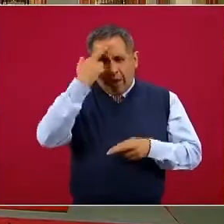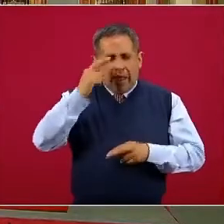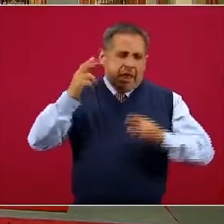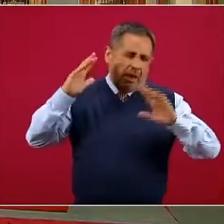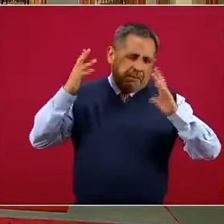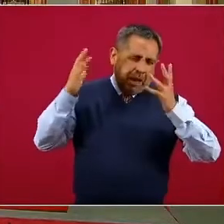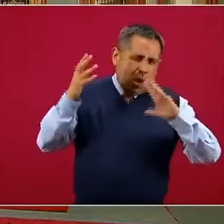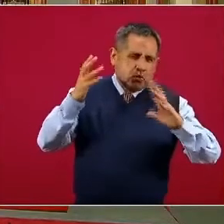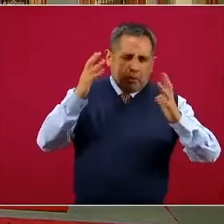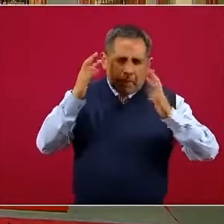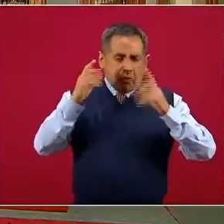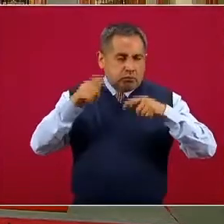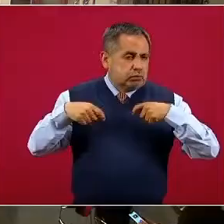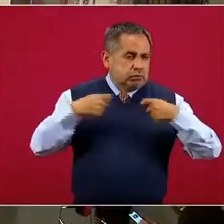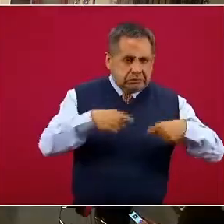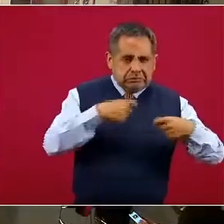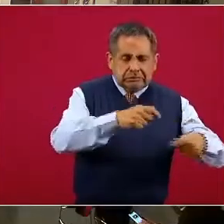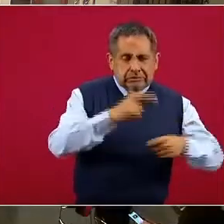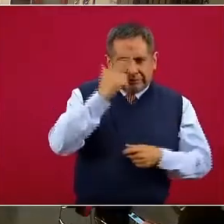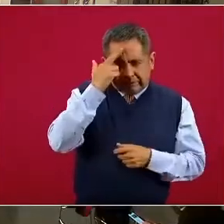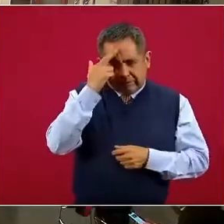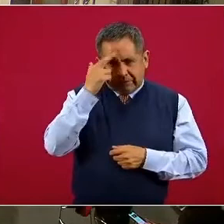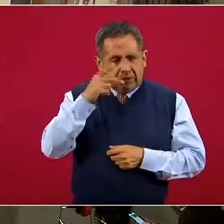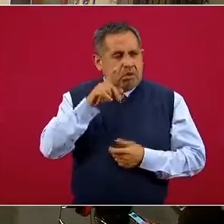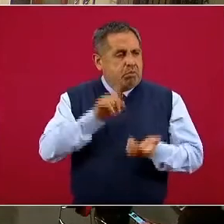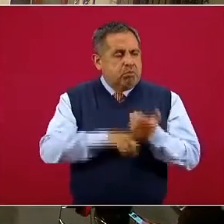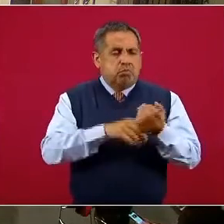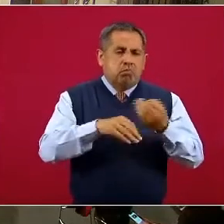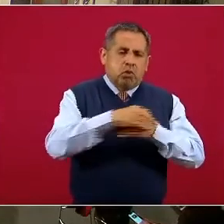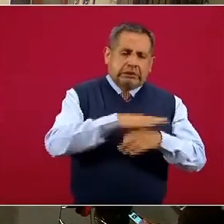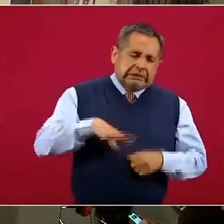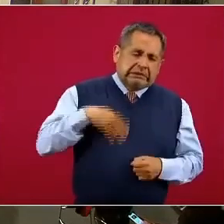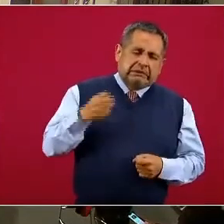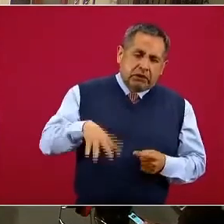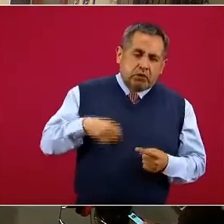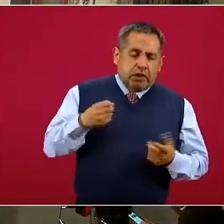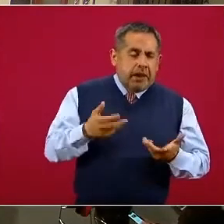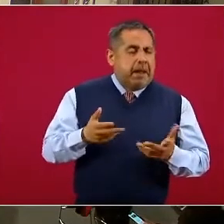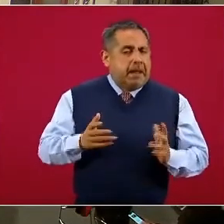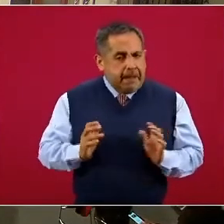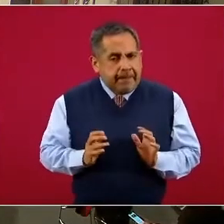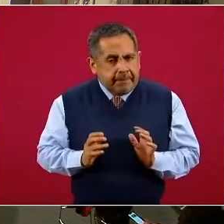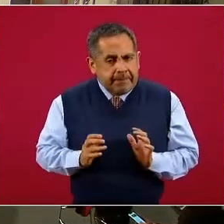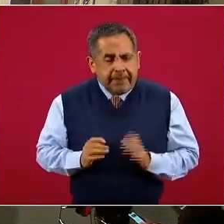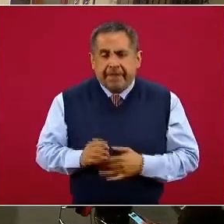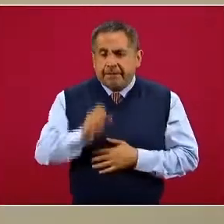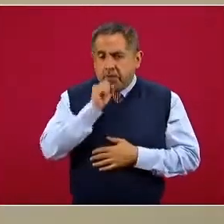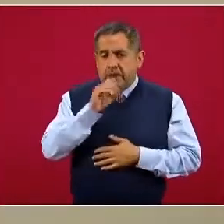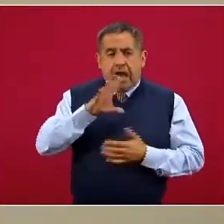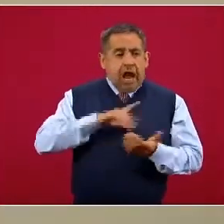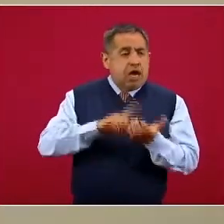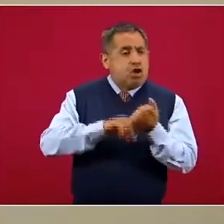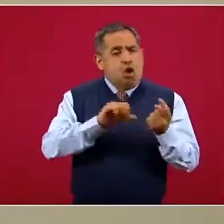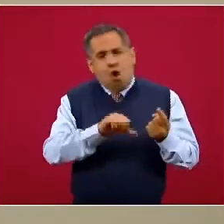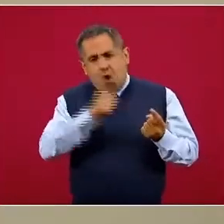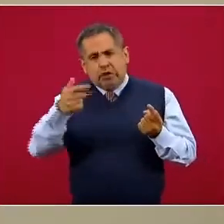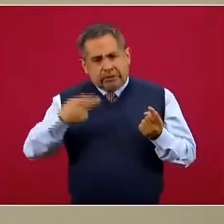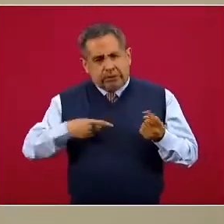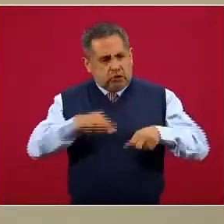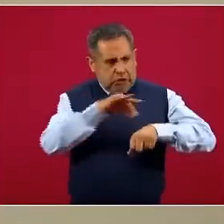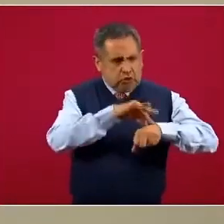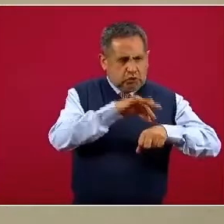aplauso muy caluroso por todo su esfuerzo. Pero hay también muchas otras personas